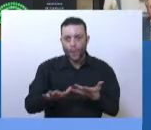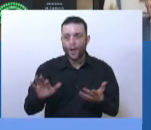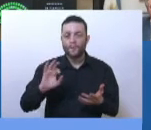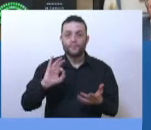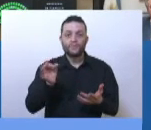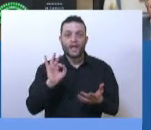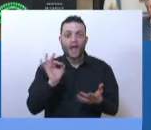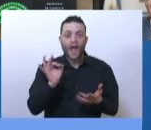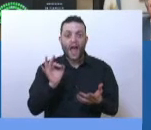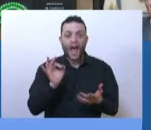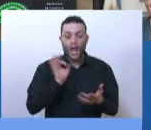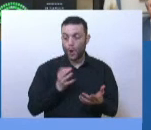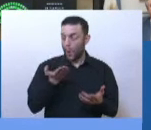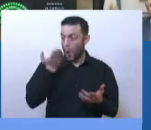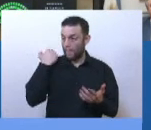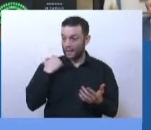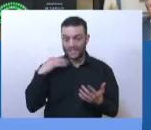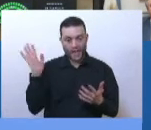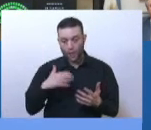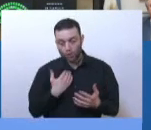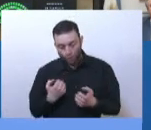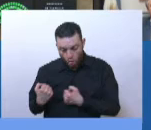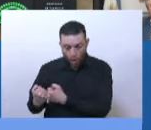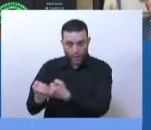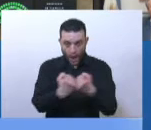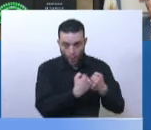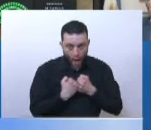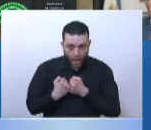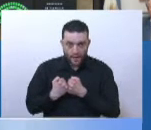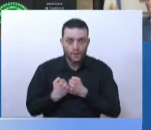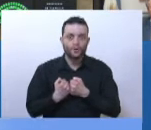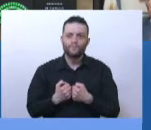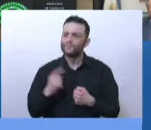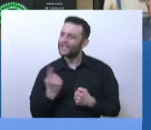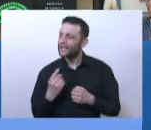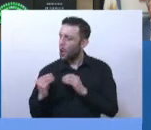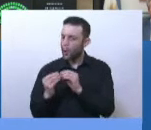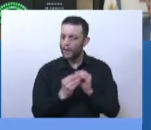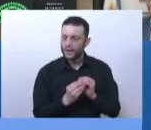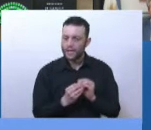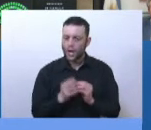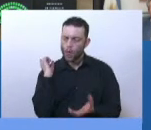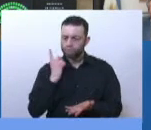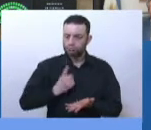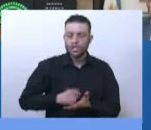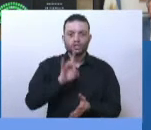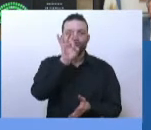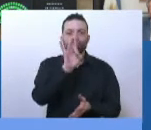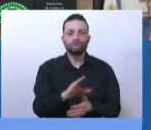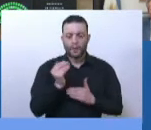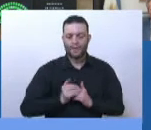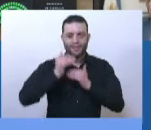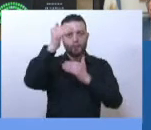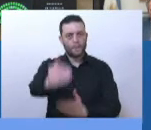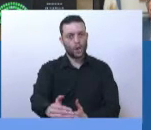del 2020 por consenso y con mis pares, decidimos en ese entonces solamente aplicar la prórroga